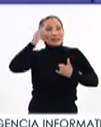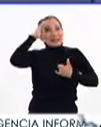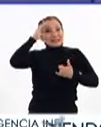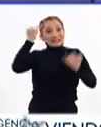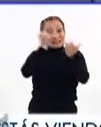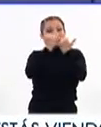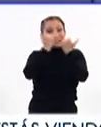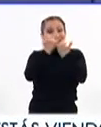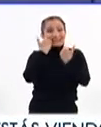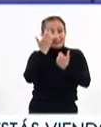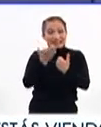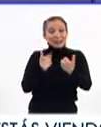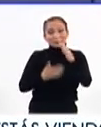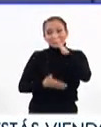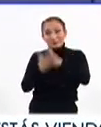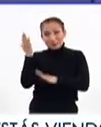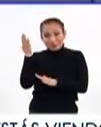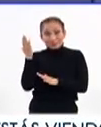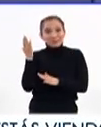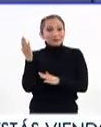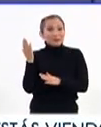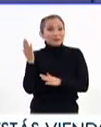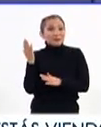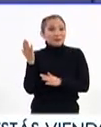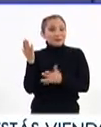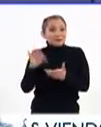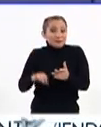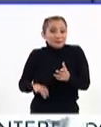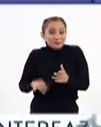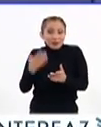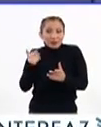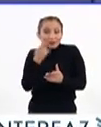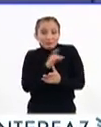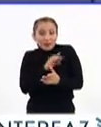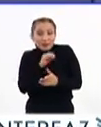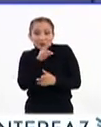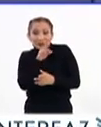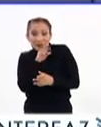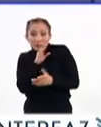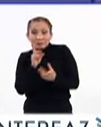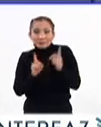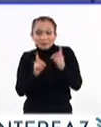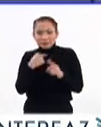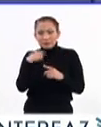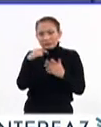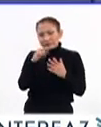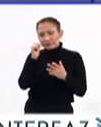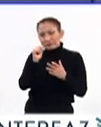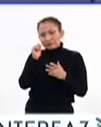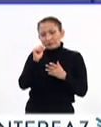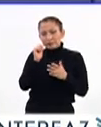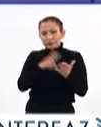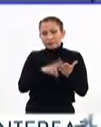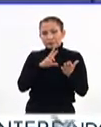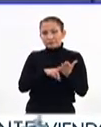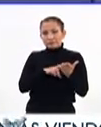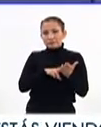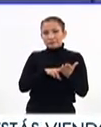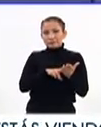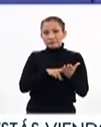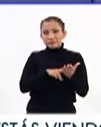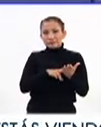pensando que pueden tener algún tipo de inquietud, miedo, preocupación, duda, pero creo que al final de cuentas vale la